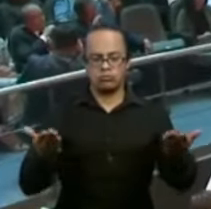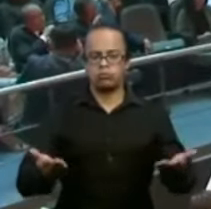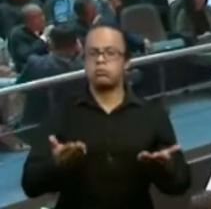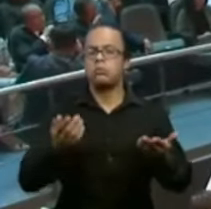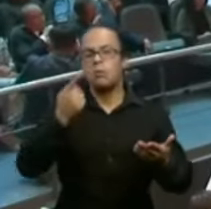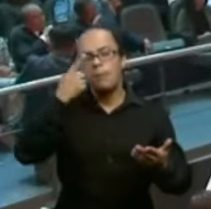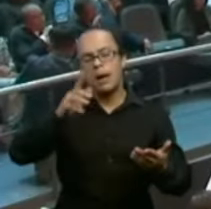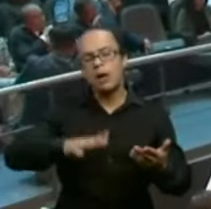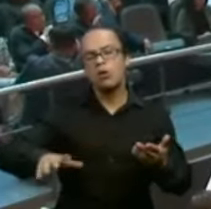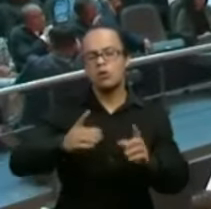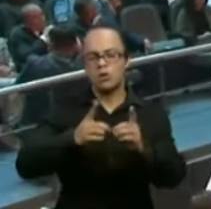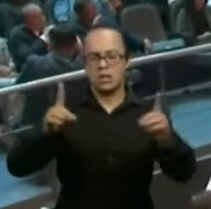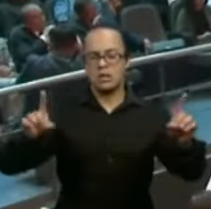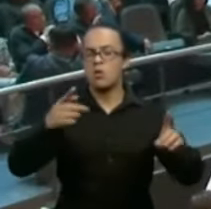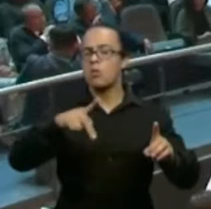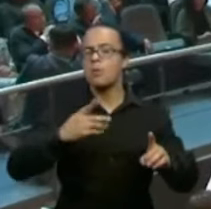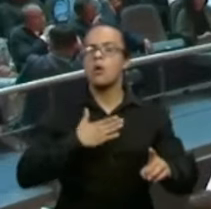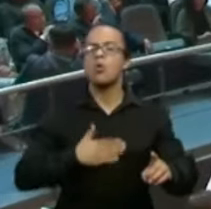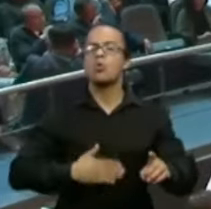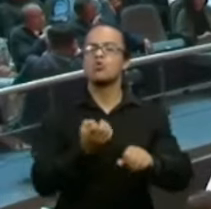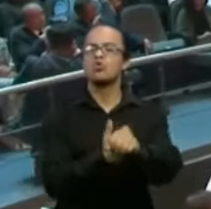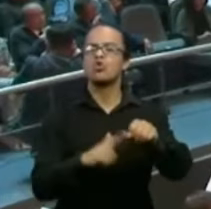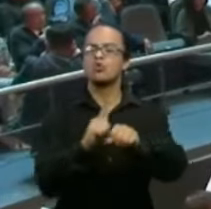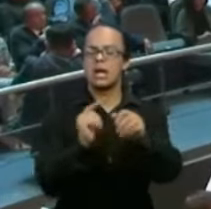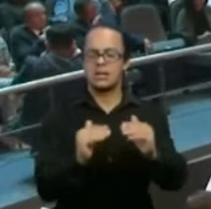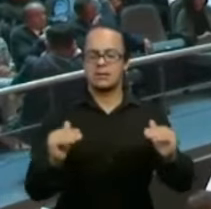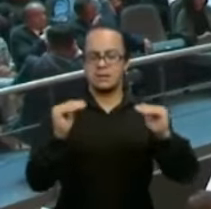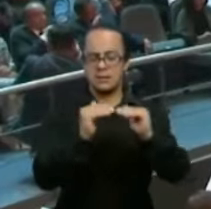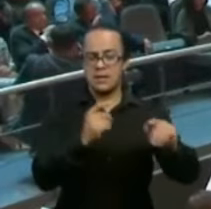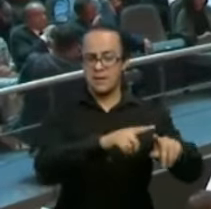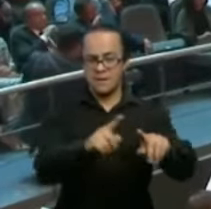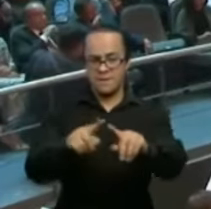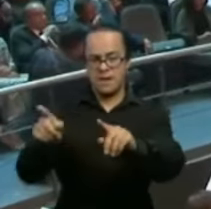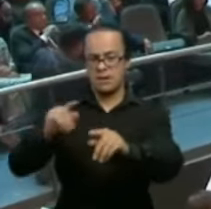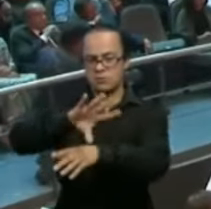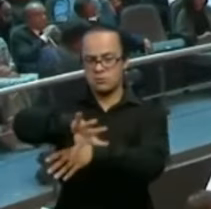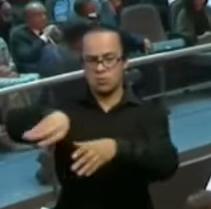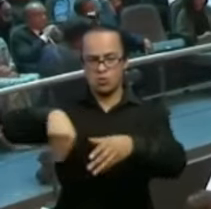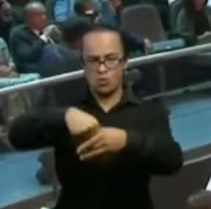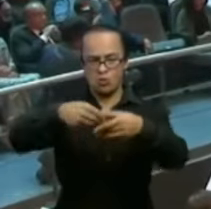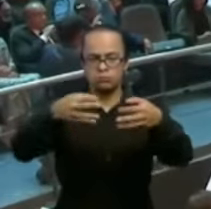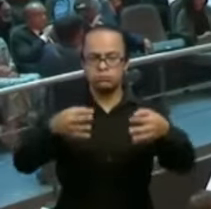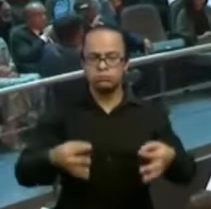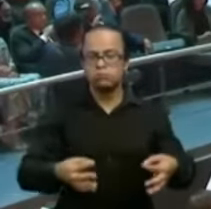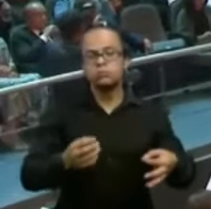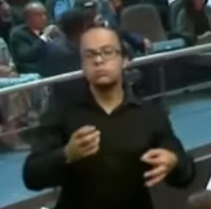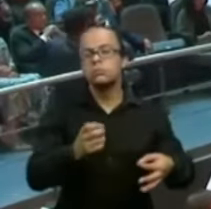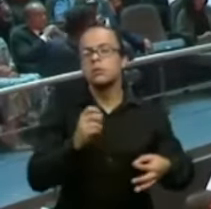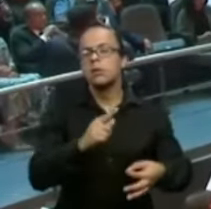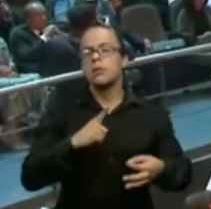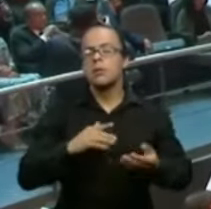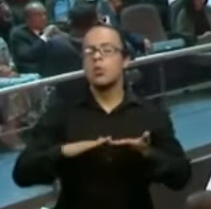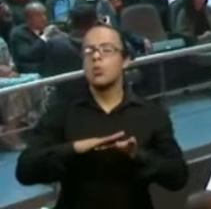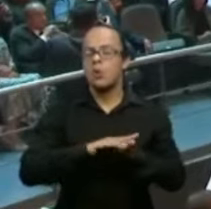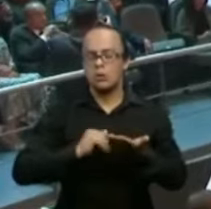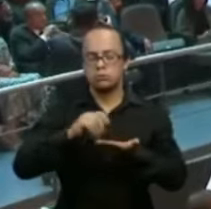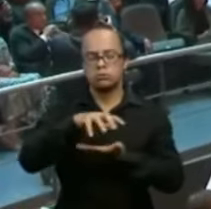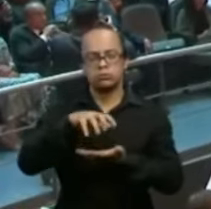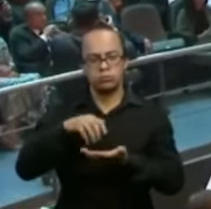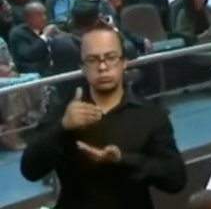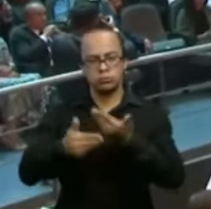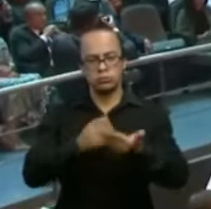progreso, pero con justicia social, con pluralidad, con inclusión, con austeridad y sobre todo